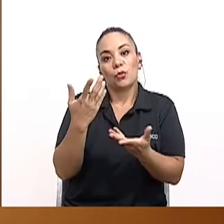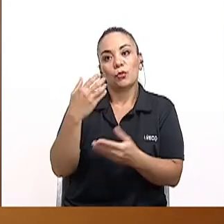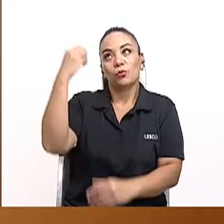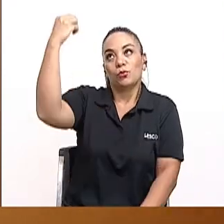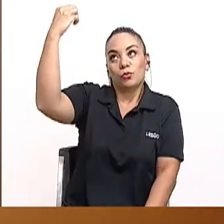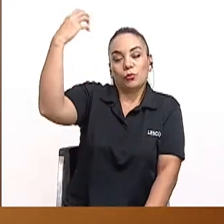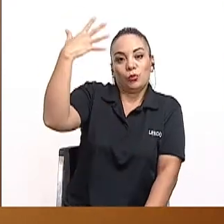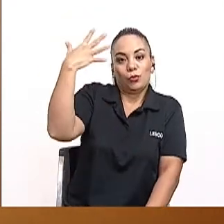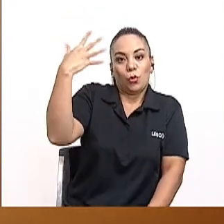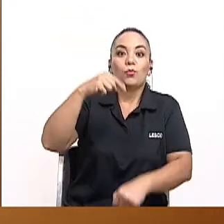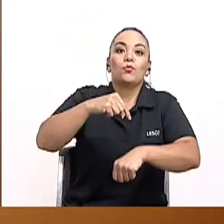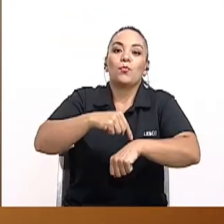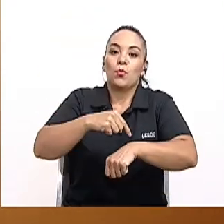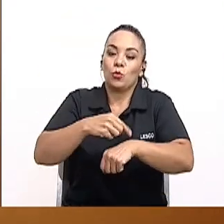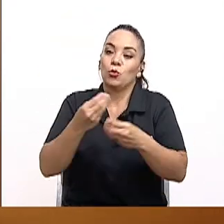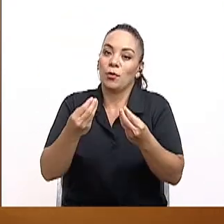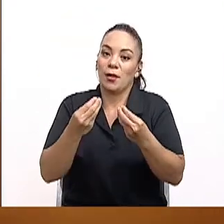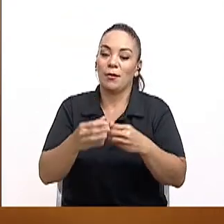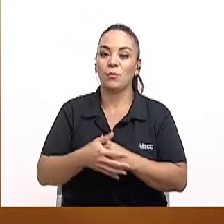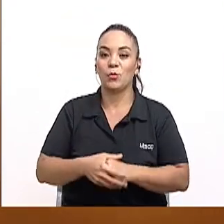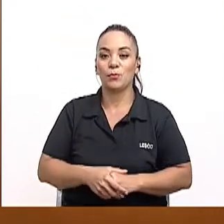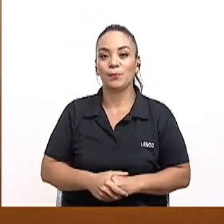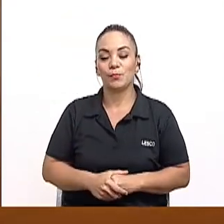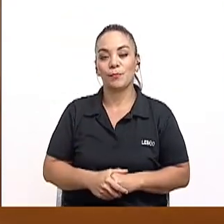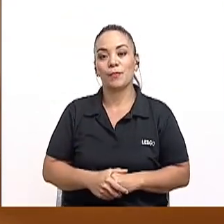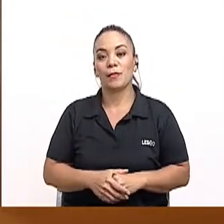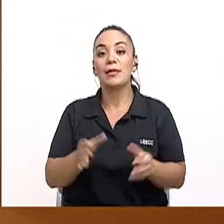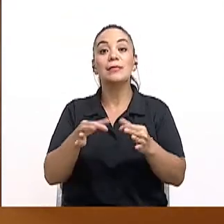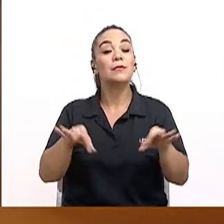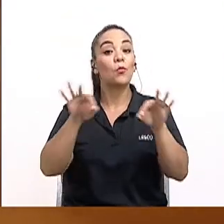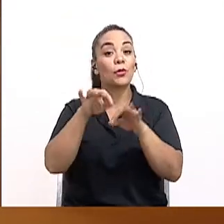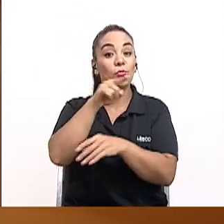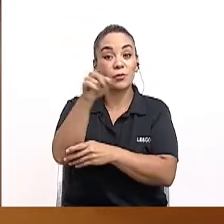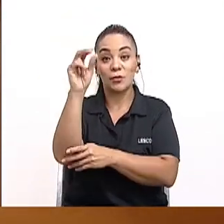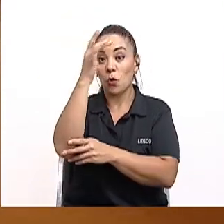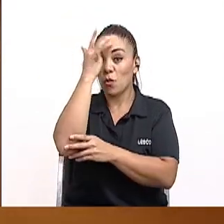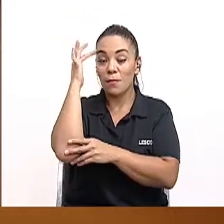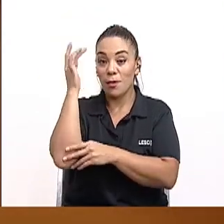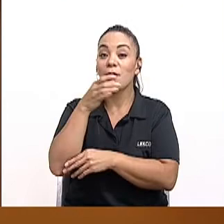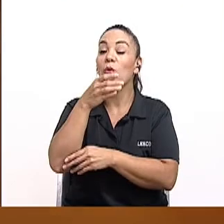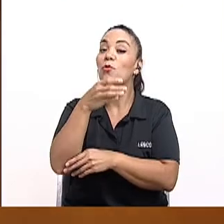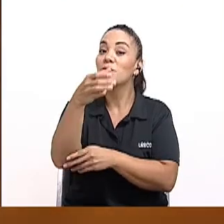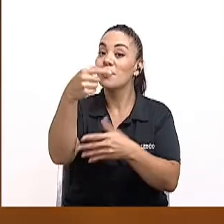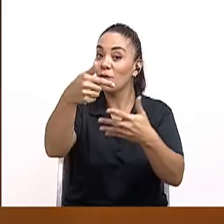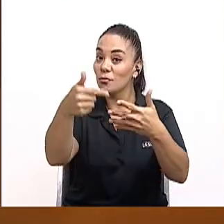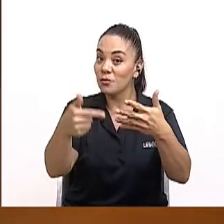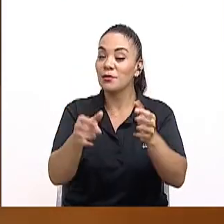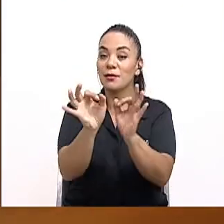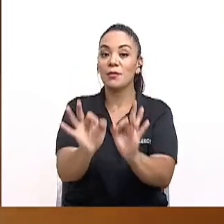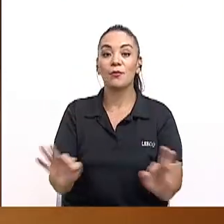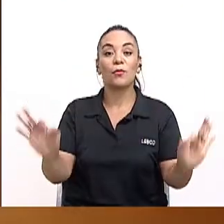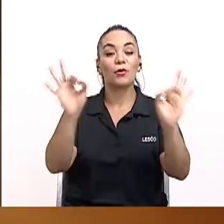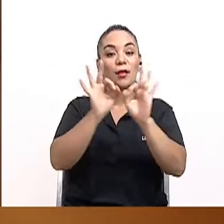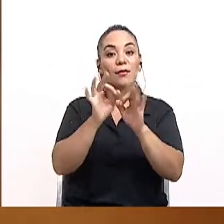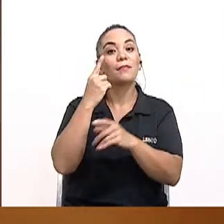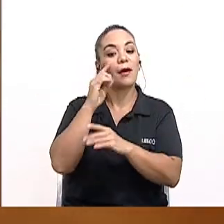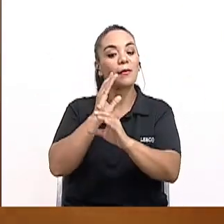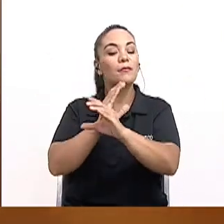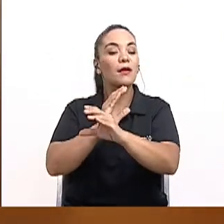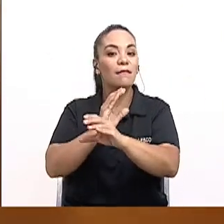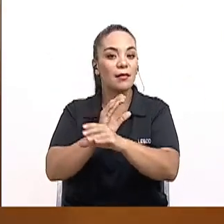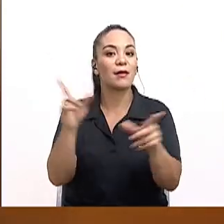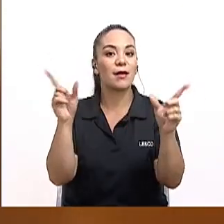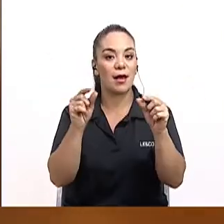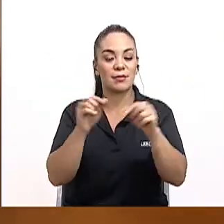mucho tiempo a esa radiación ultravioleta. Entonces no olviden todos estos consejos que son muy importantes para prevenir